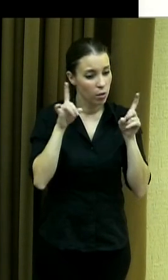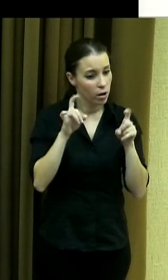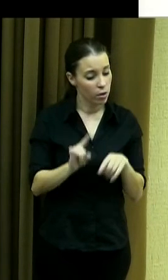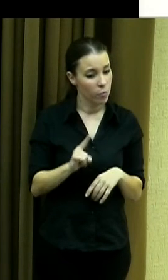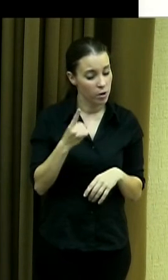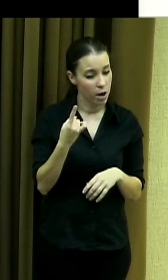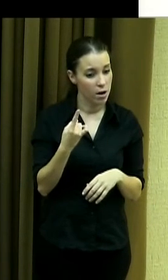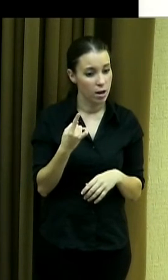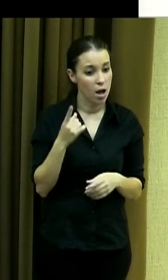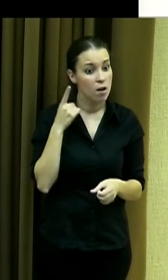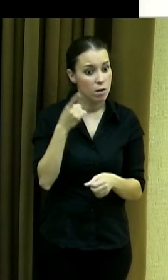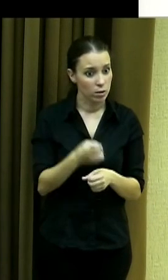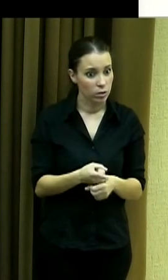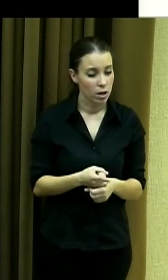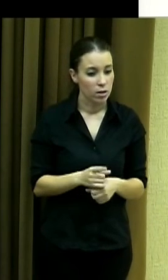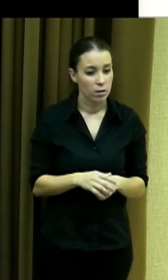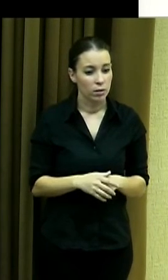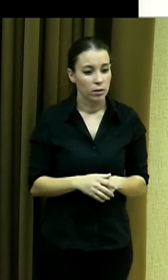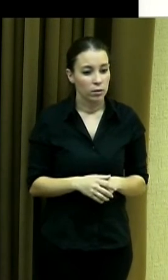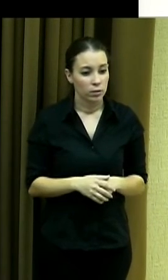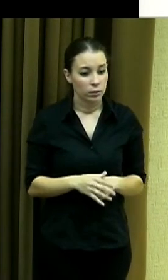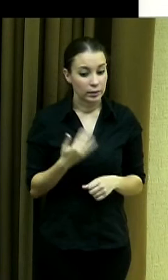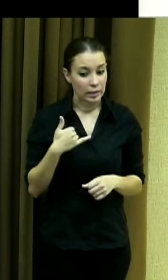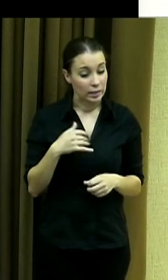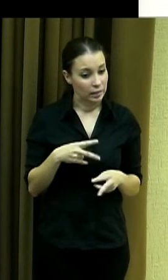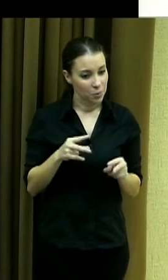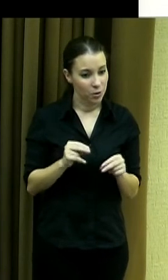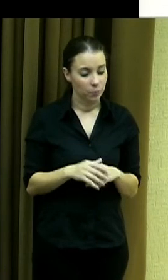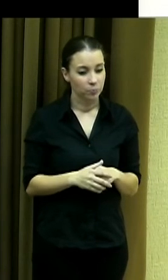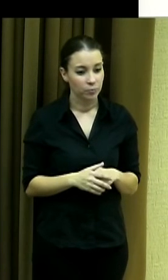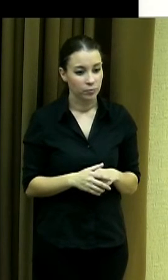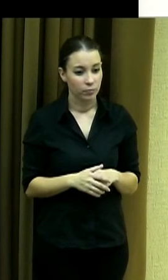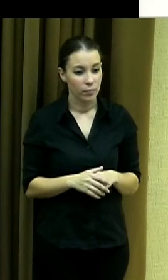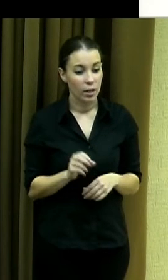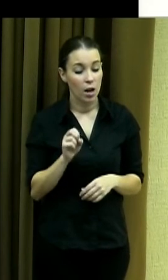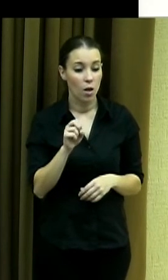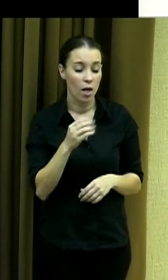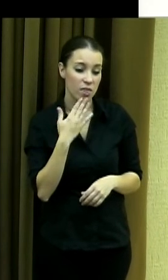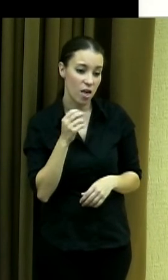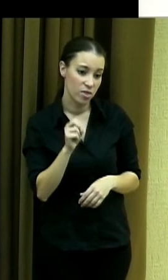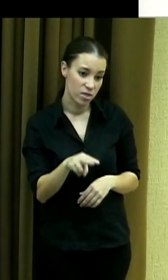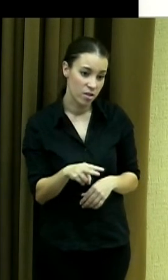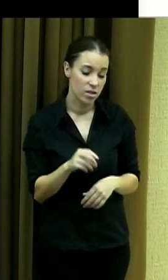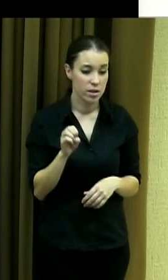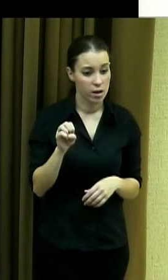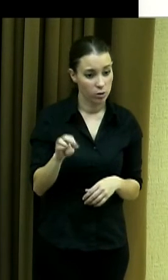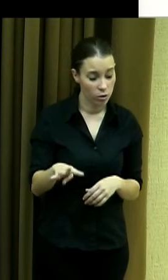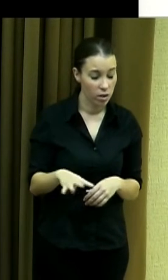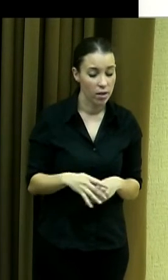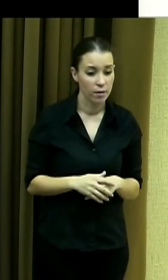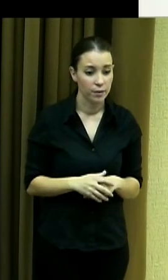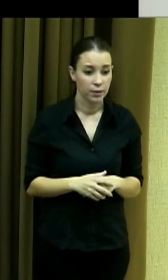de la educación primaria obligatoria. Sí, ya termino. A los 12, 14 años,